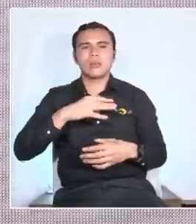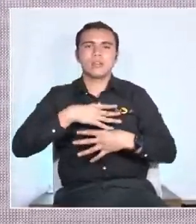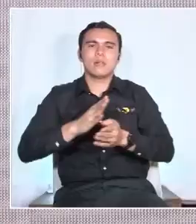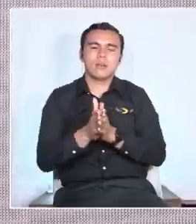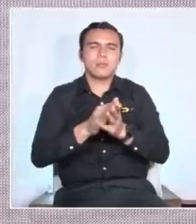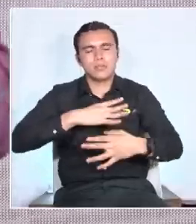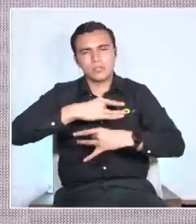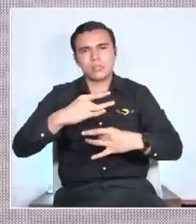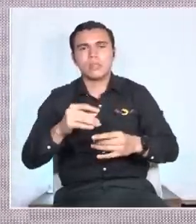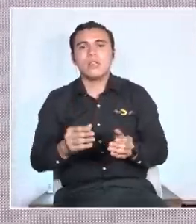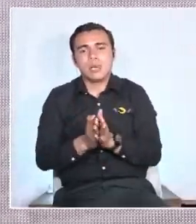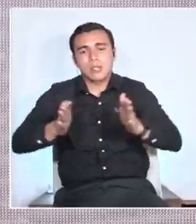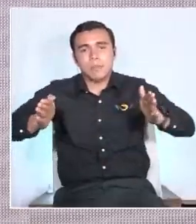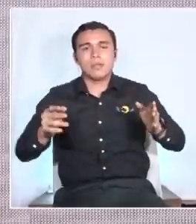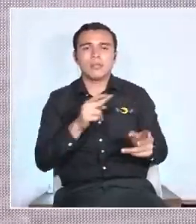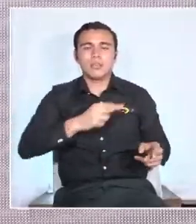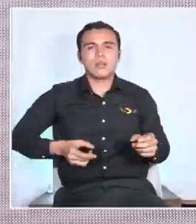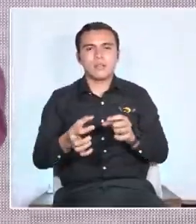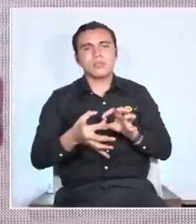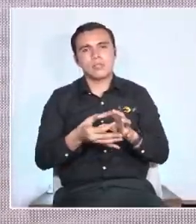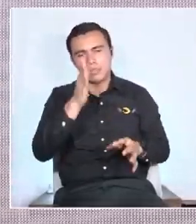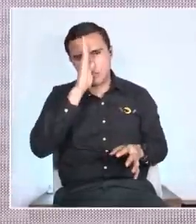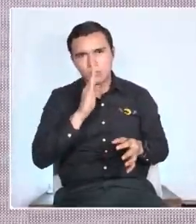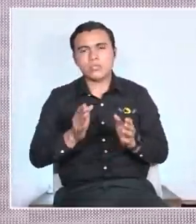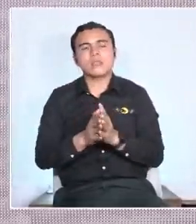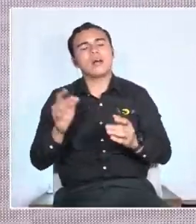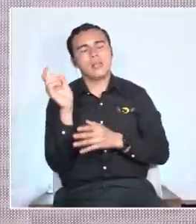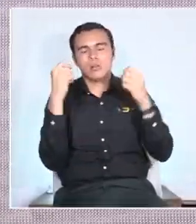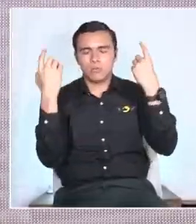reino de Dios, por expandir el reino de Dios. Aleluya.